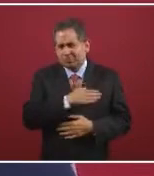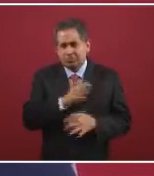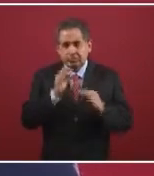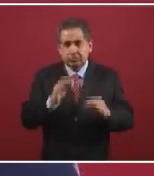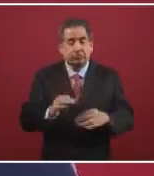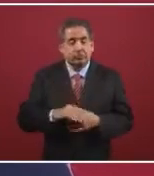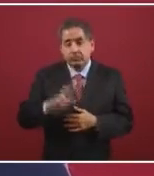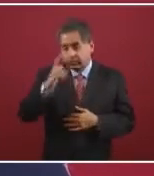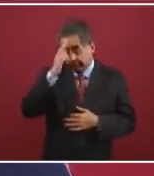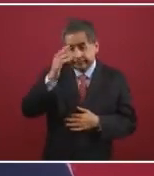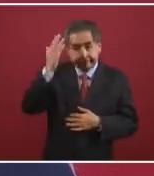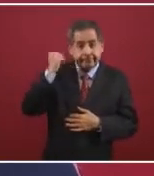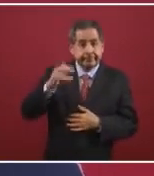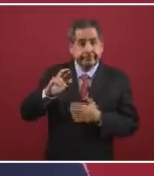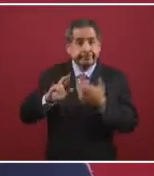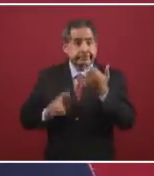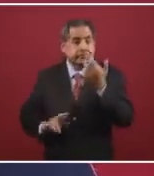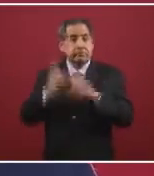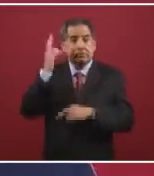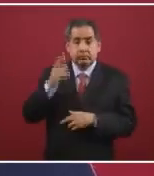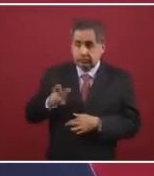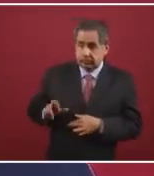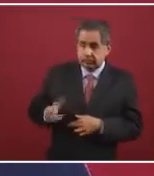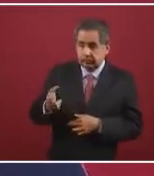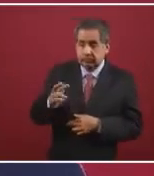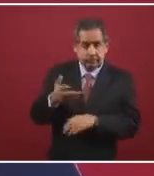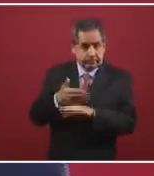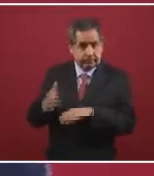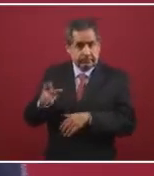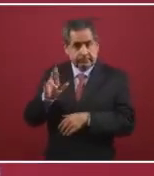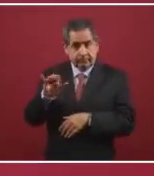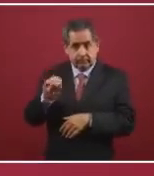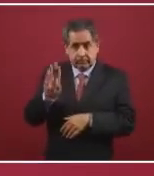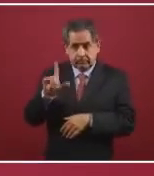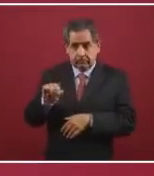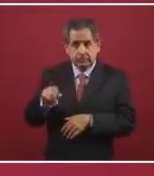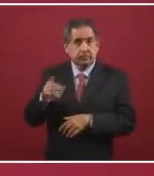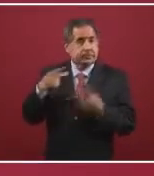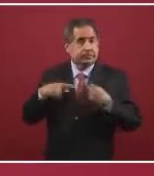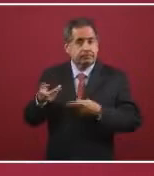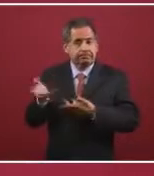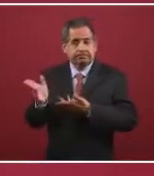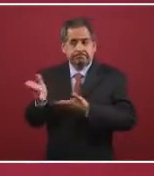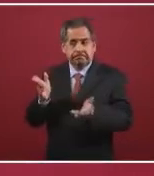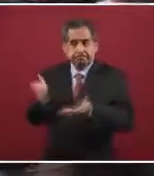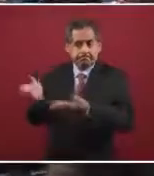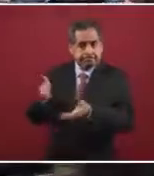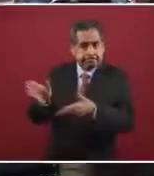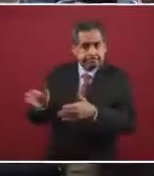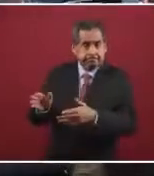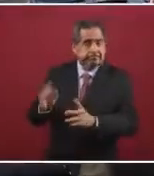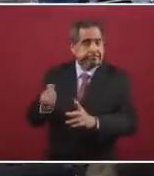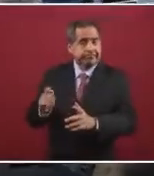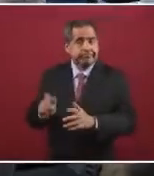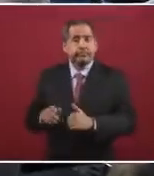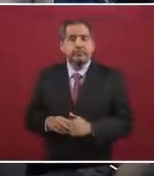la huelga de Río Blanco, que despidieron a trabajadores,